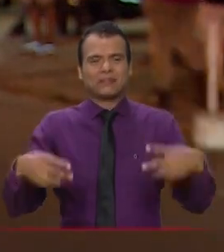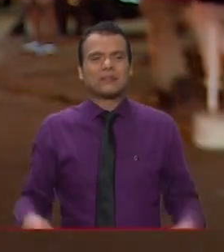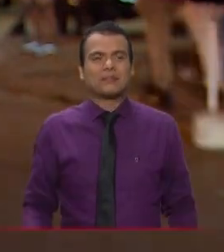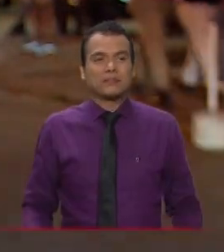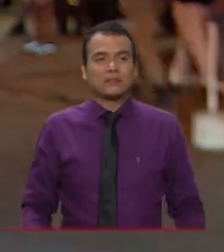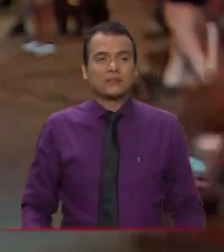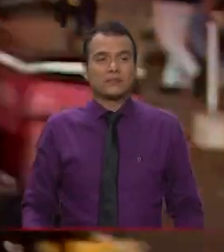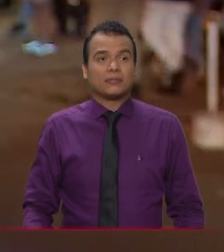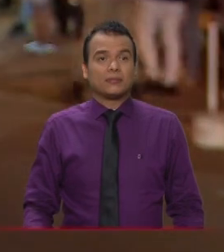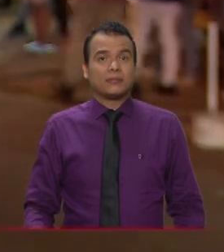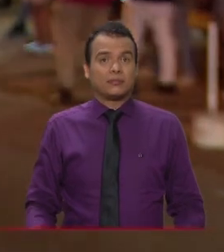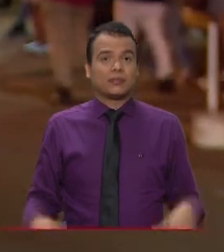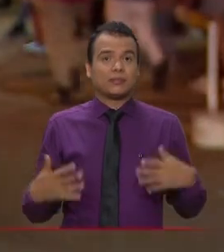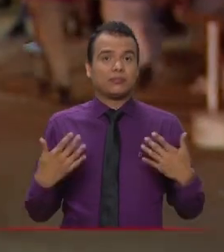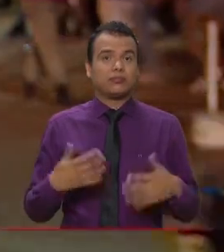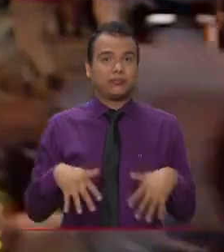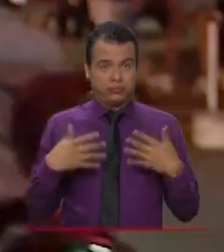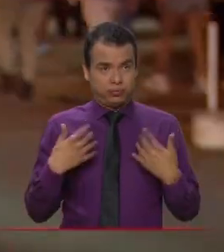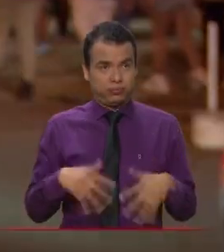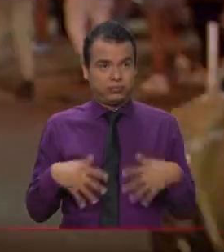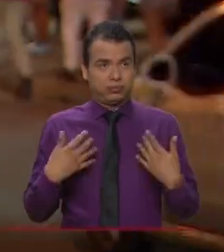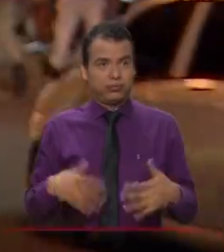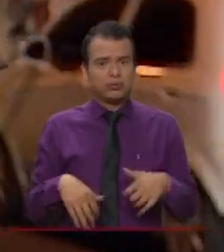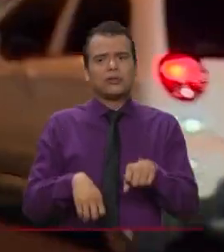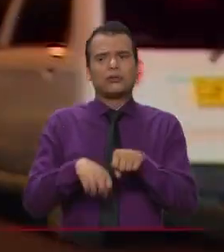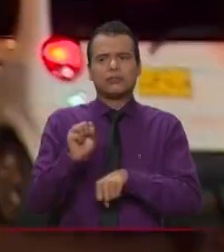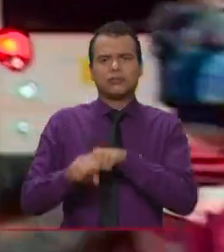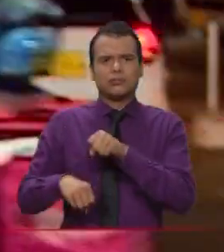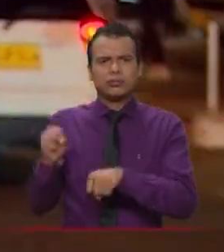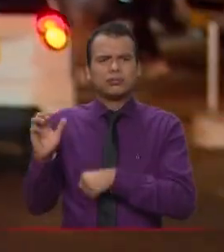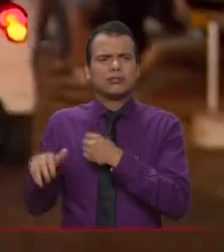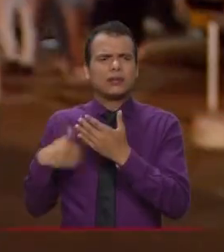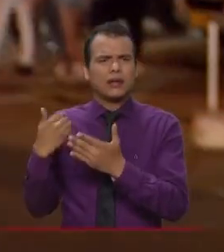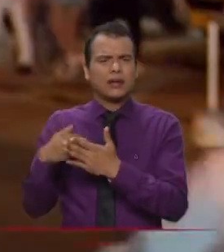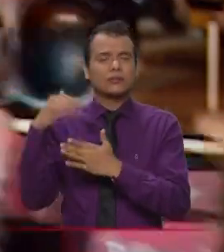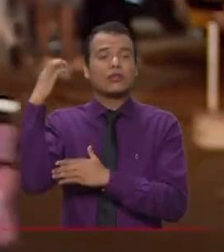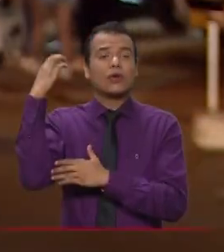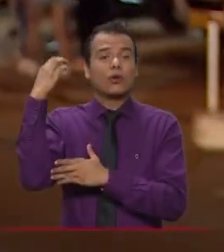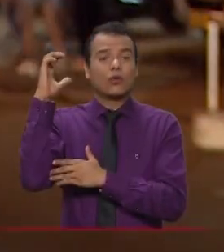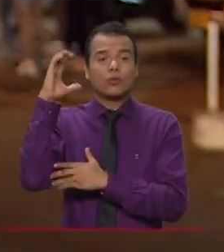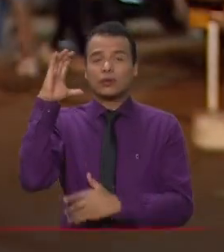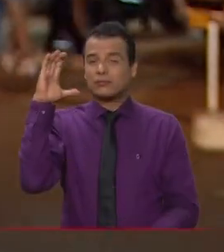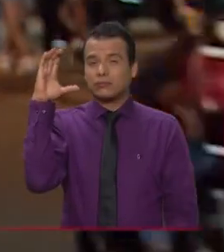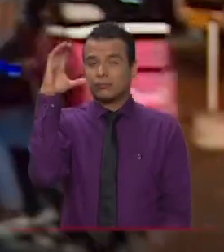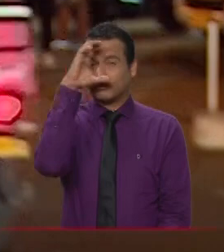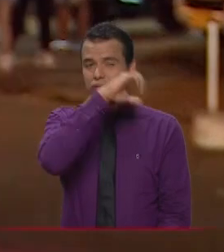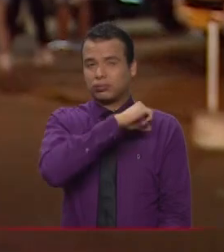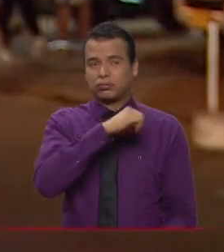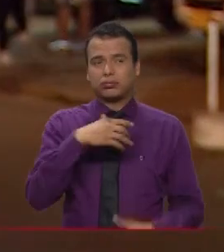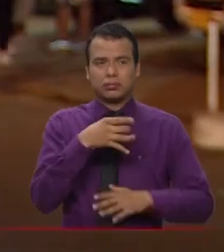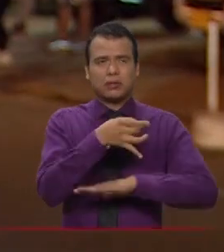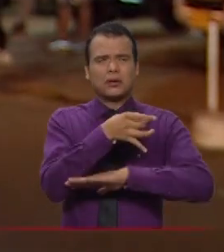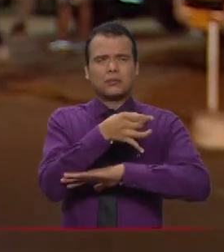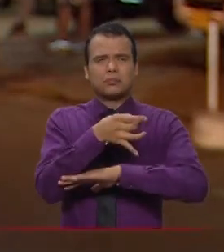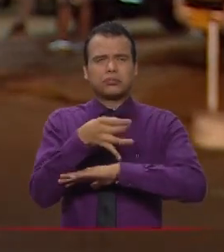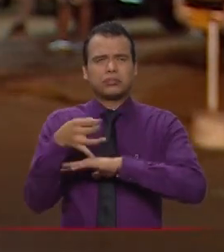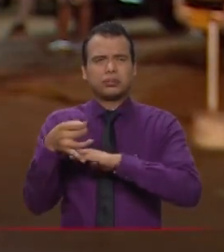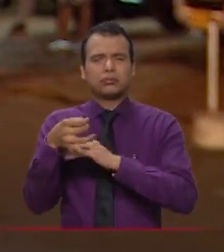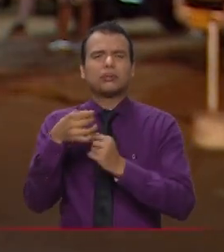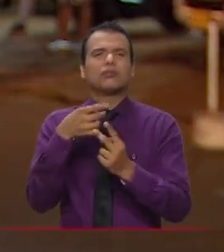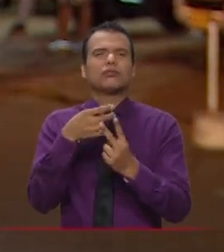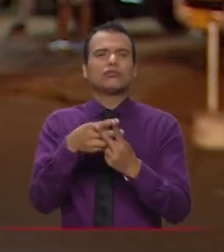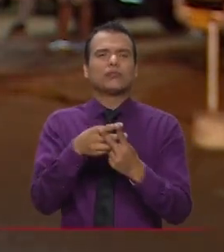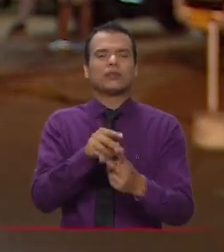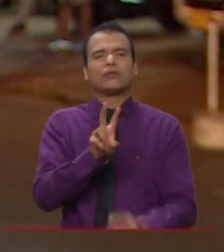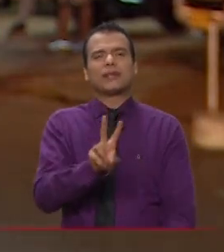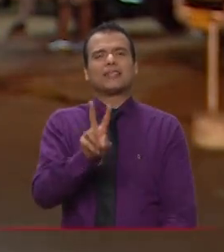Sin duda alguna, estos triunfos que ha tenido la Selección Colombia, reiteramos, el invicto de número 27, el